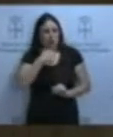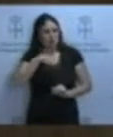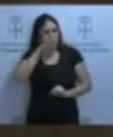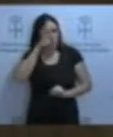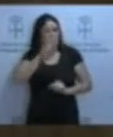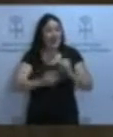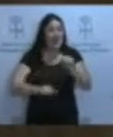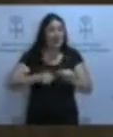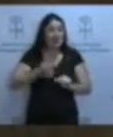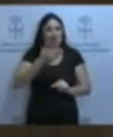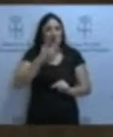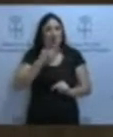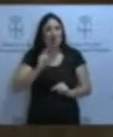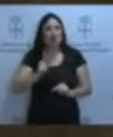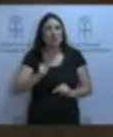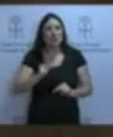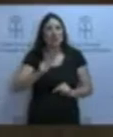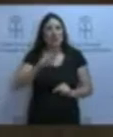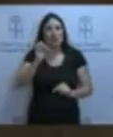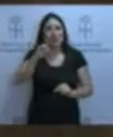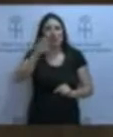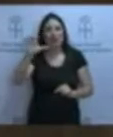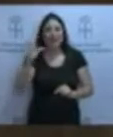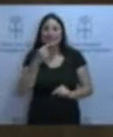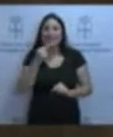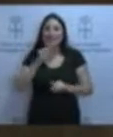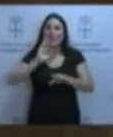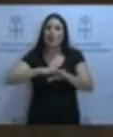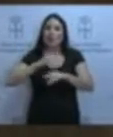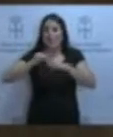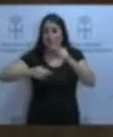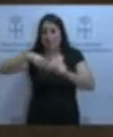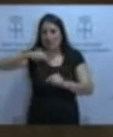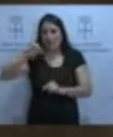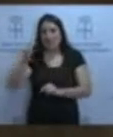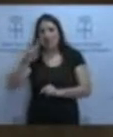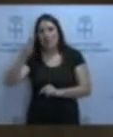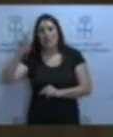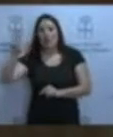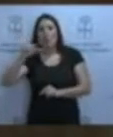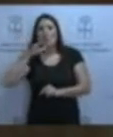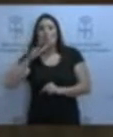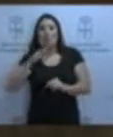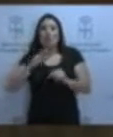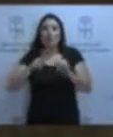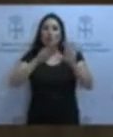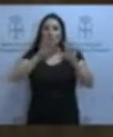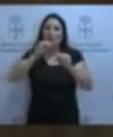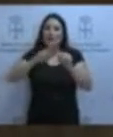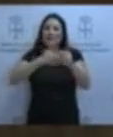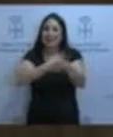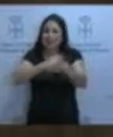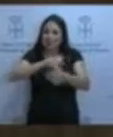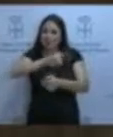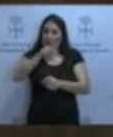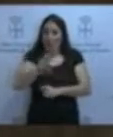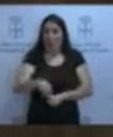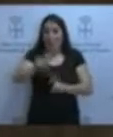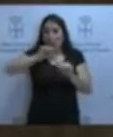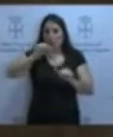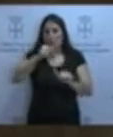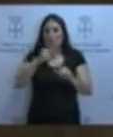Posteriormente, conocíamos que el gerente de la UTE, Dique Torres, incriminaba a la familia Masaveu por no haber facturado 80 millones de euros en las obras del Musel.